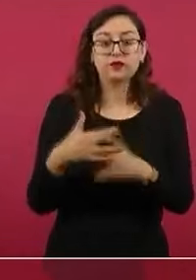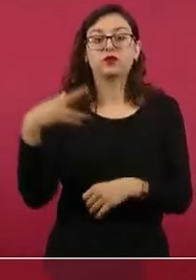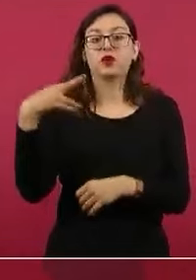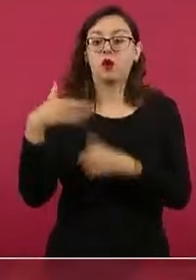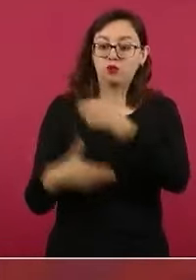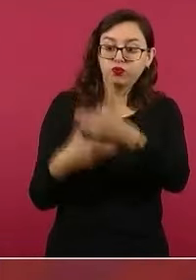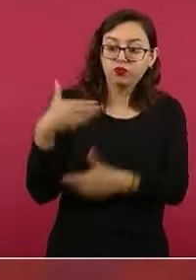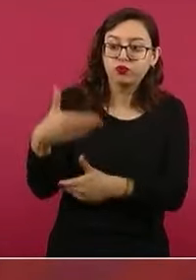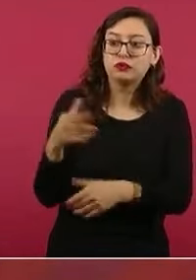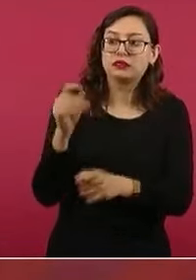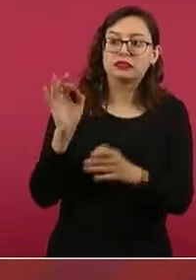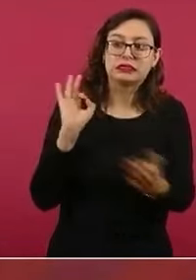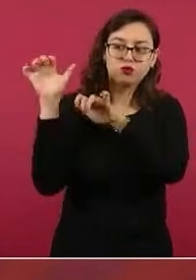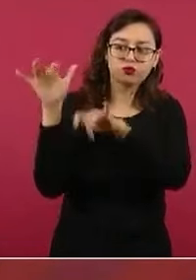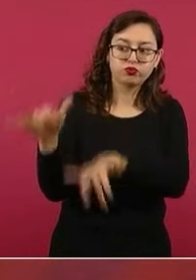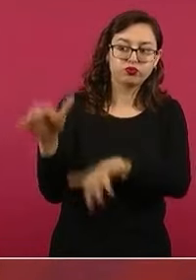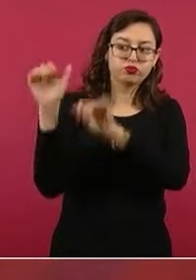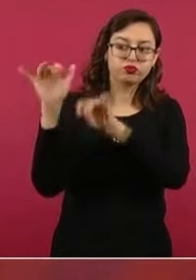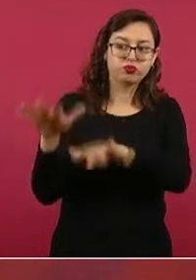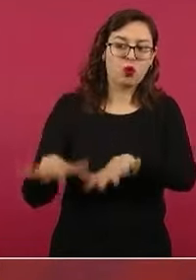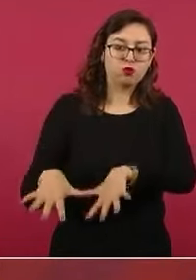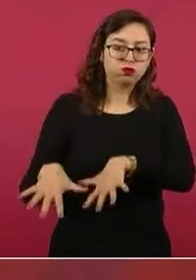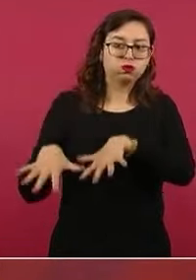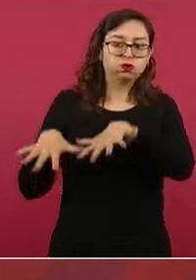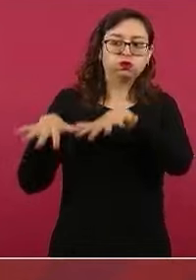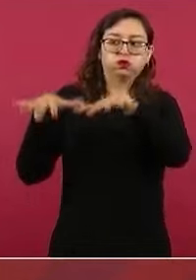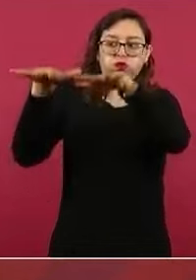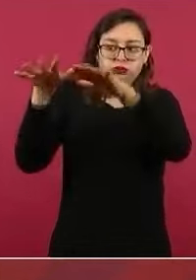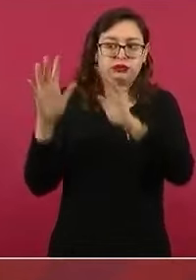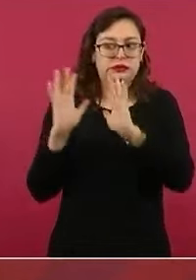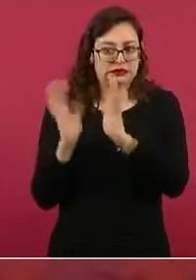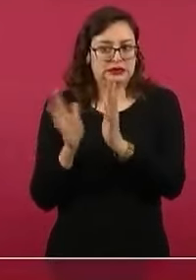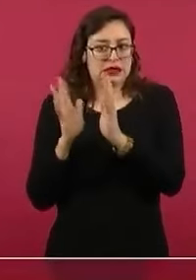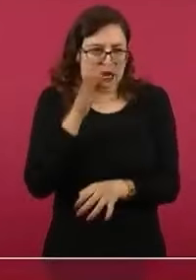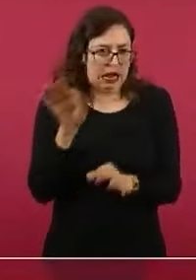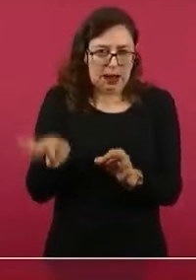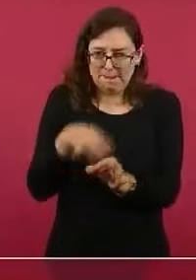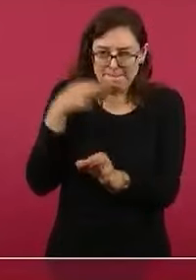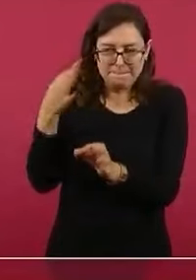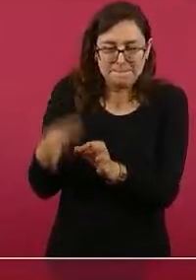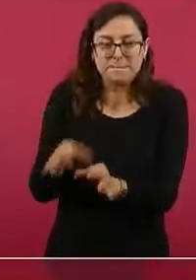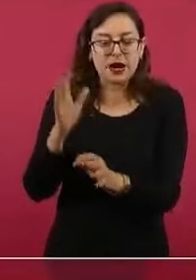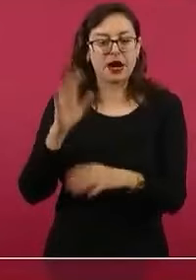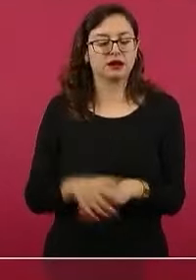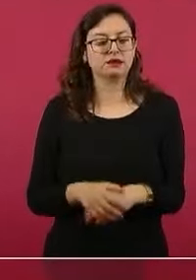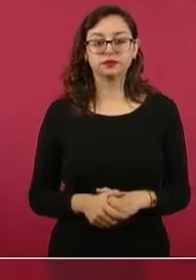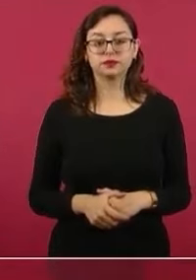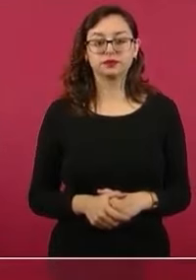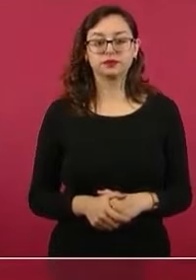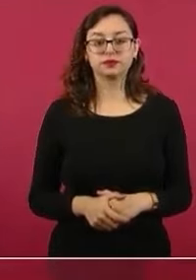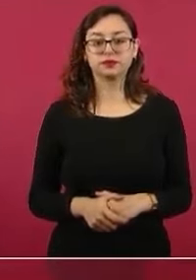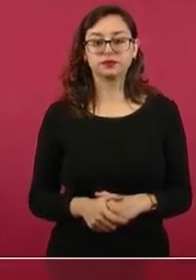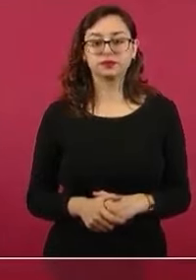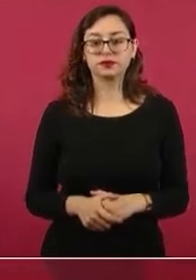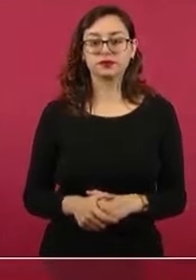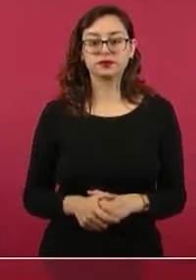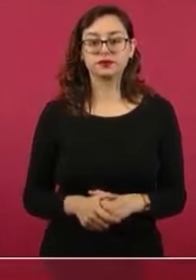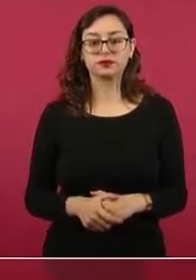avanzar más en la construcción de la Presa Libertad. Vamos a tener ya más derechos de agua. Sí,